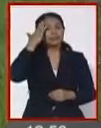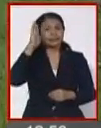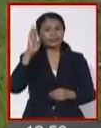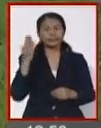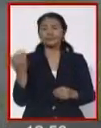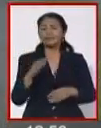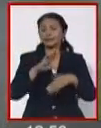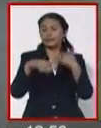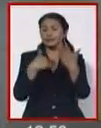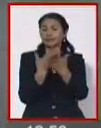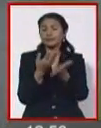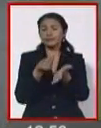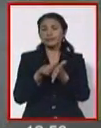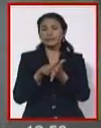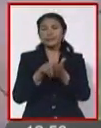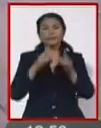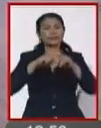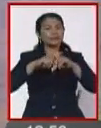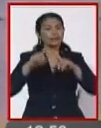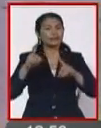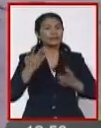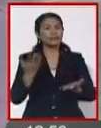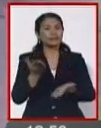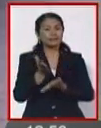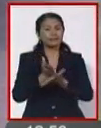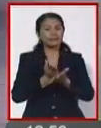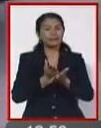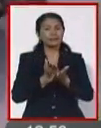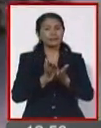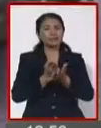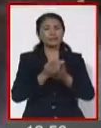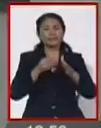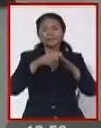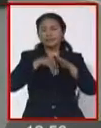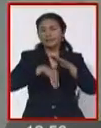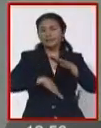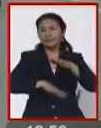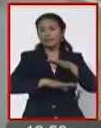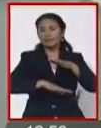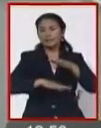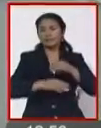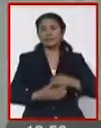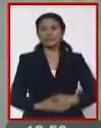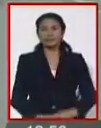el paradero de todo el dinero, pero se presume que gran parte estaría enterrado en algún lugar cercano por Santa Ana.